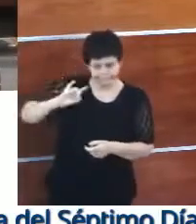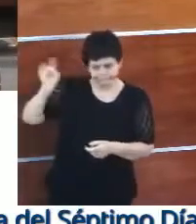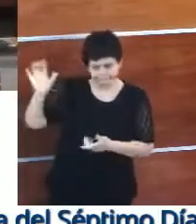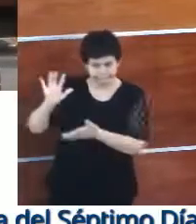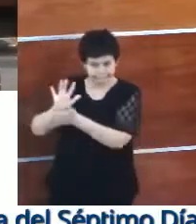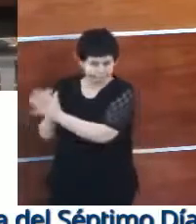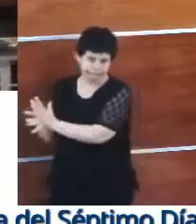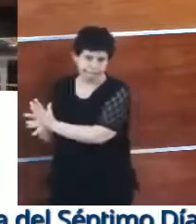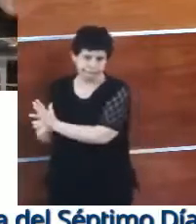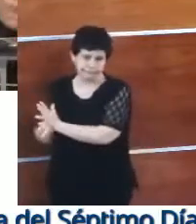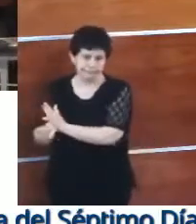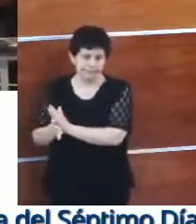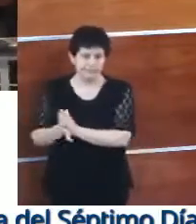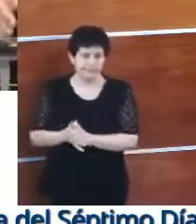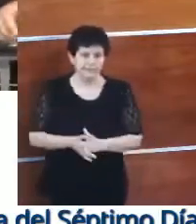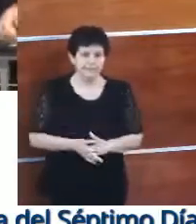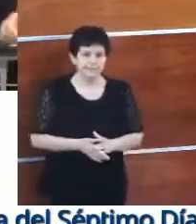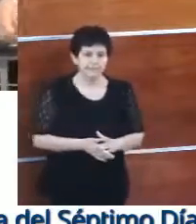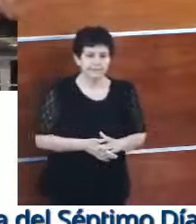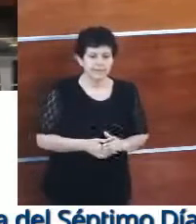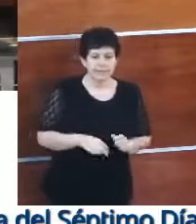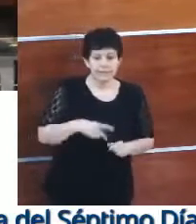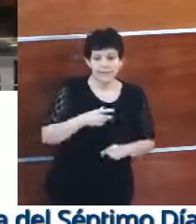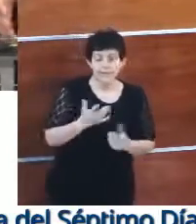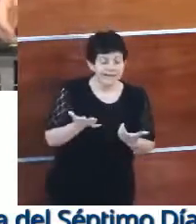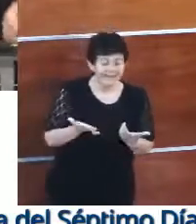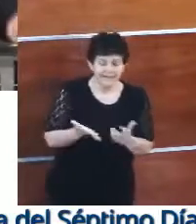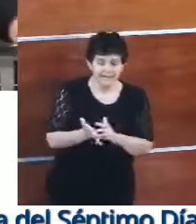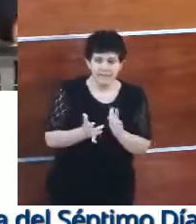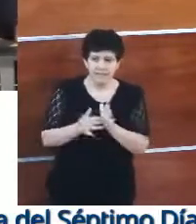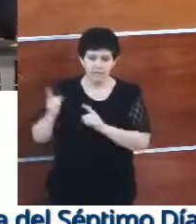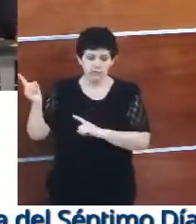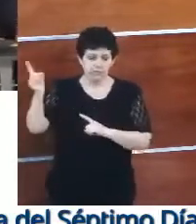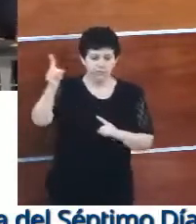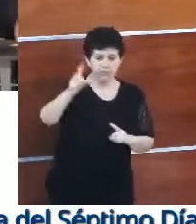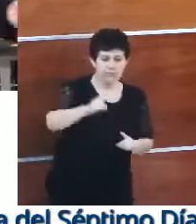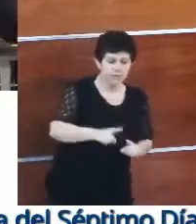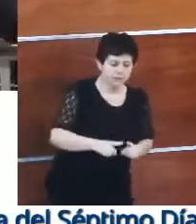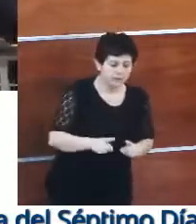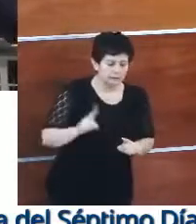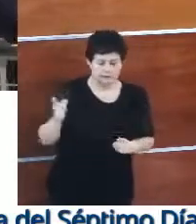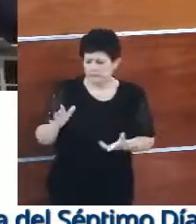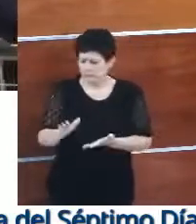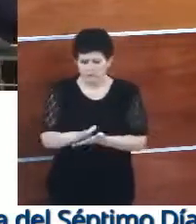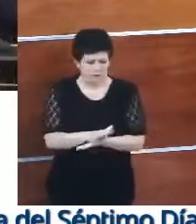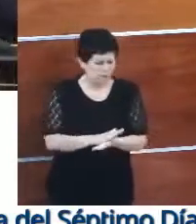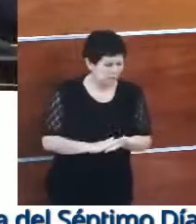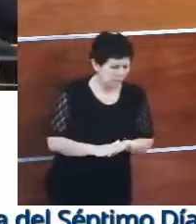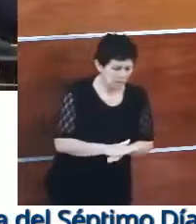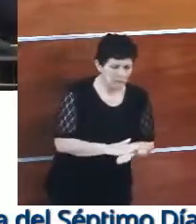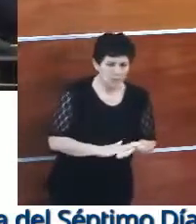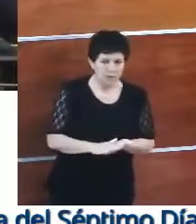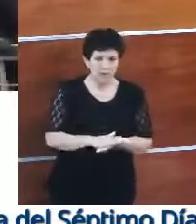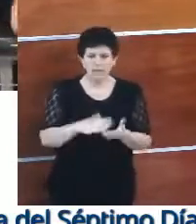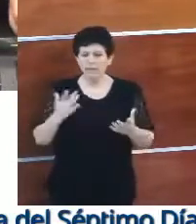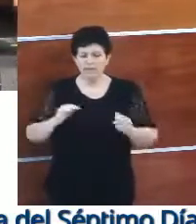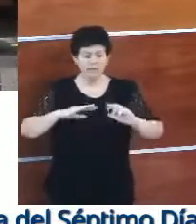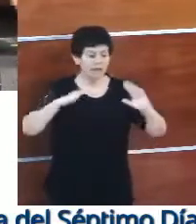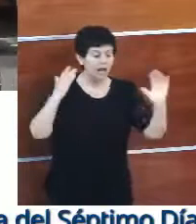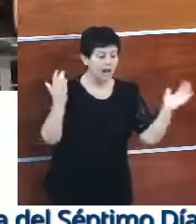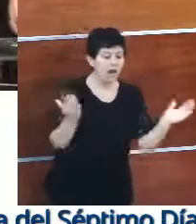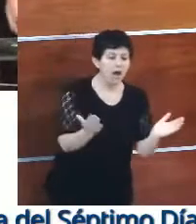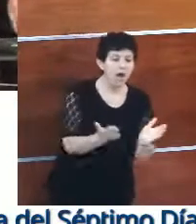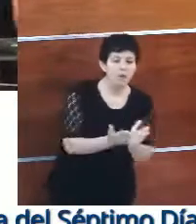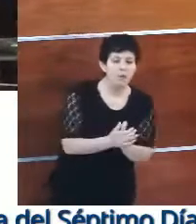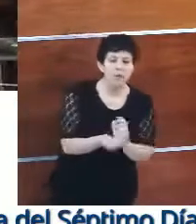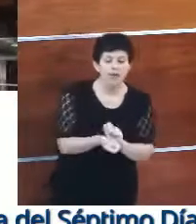Jesús viene para vindicar el carácter de Dios. Era necesario que esta tensión se resuelva. Viene a restaurar la tierra. Permítanme abrir